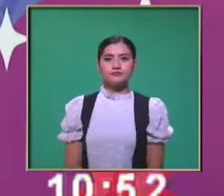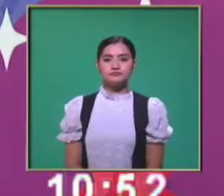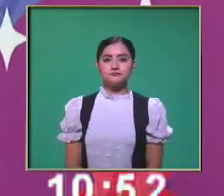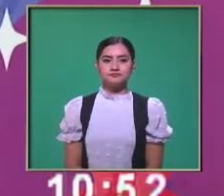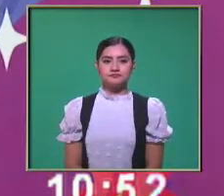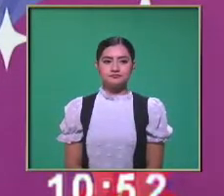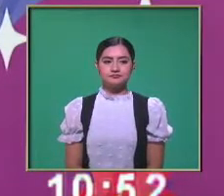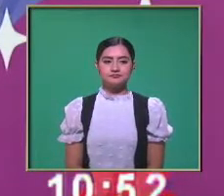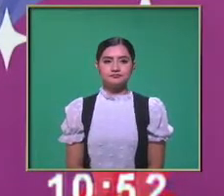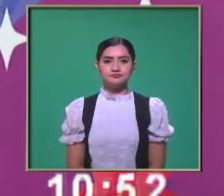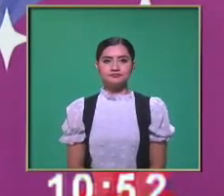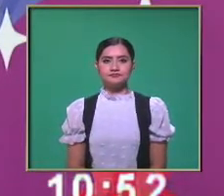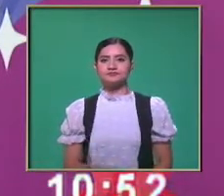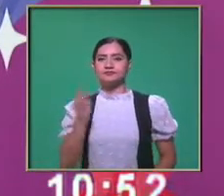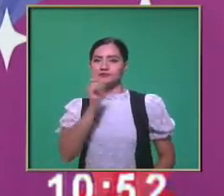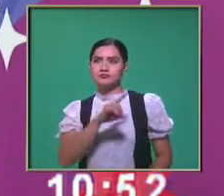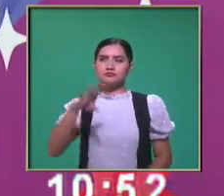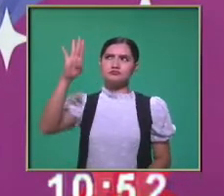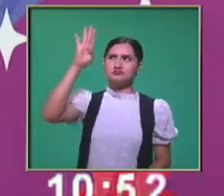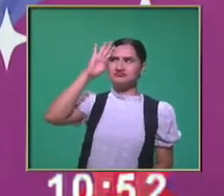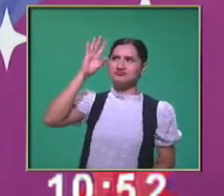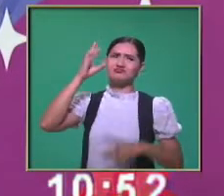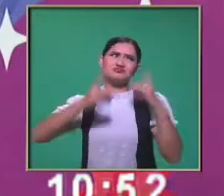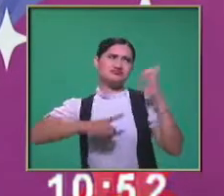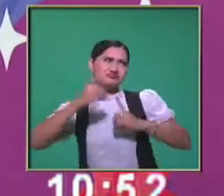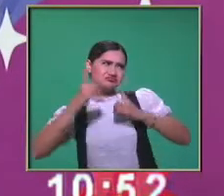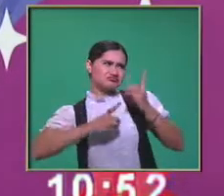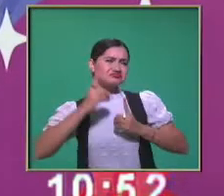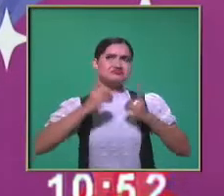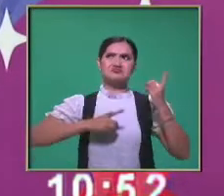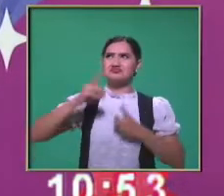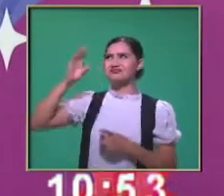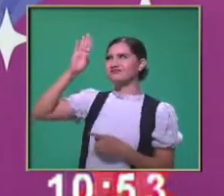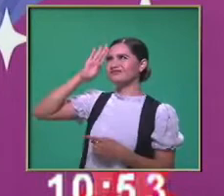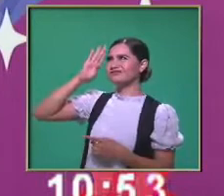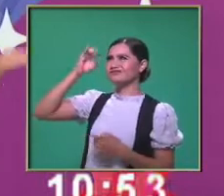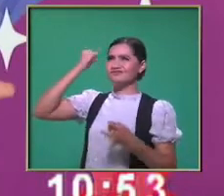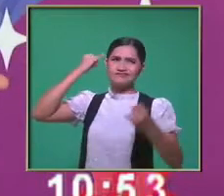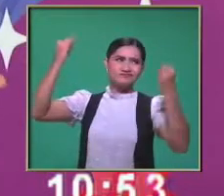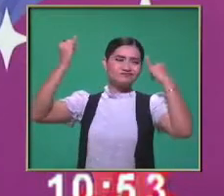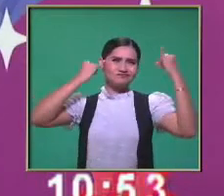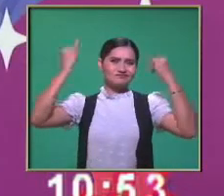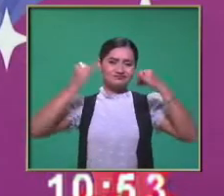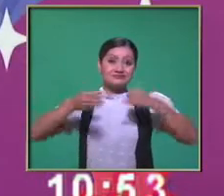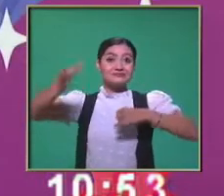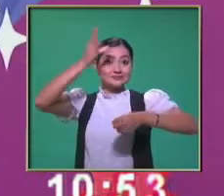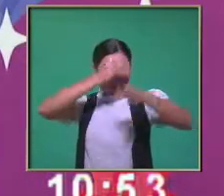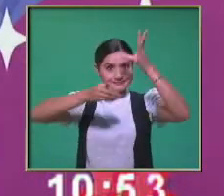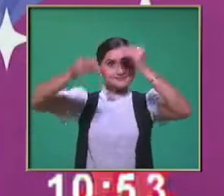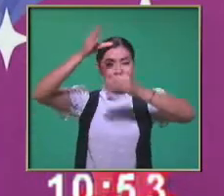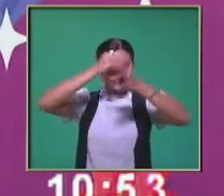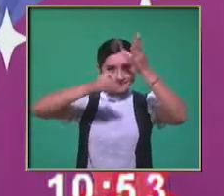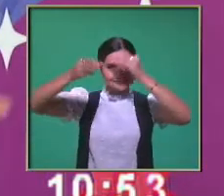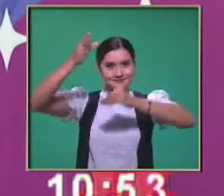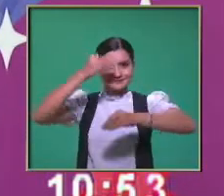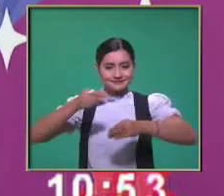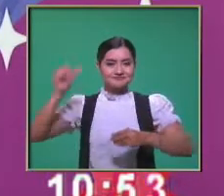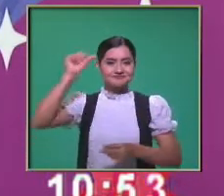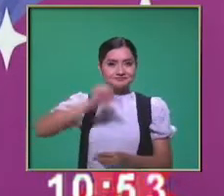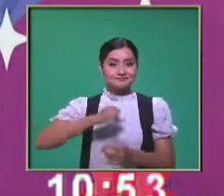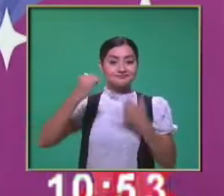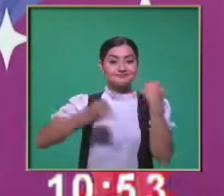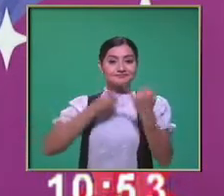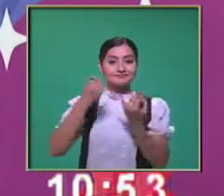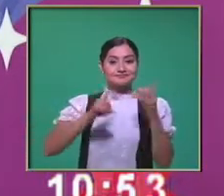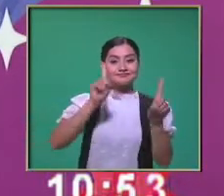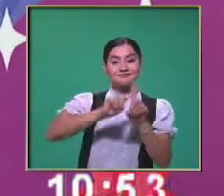hace hipótesis, igual hace una serie o va desarrollando una serie de aprendizajes con todos estos juegos.